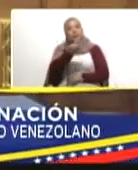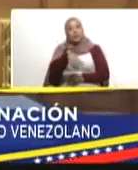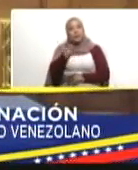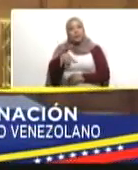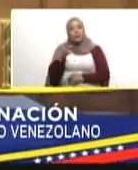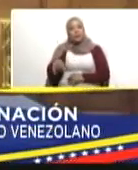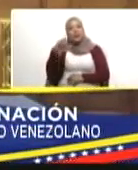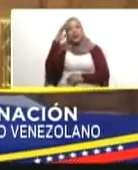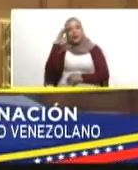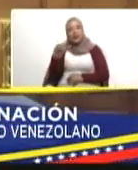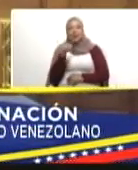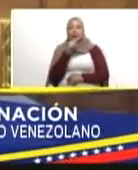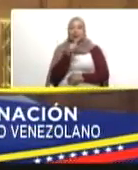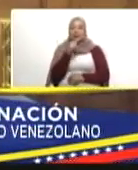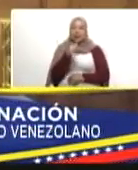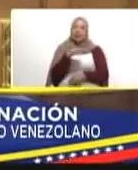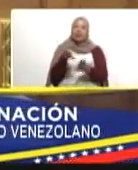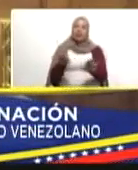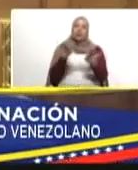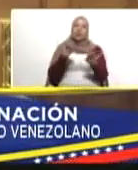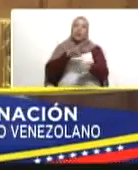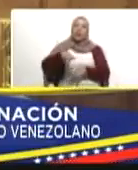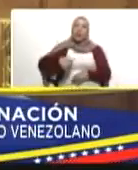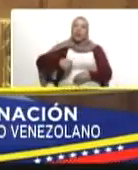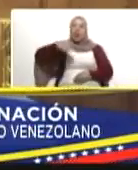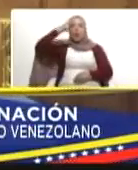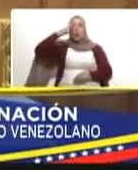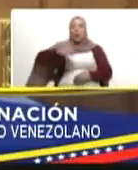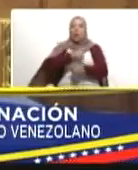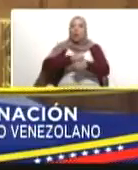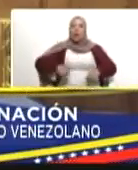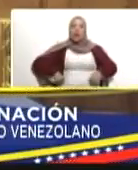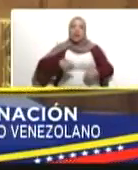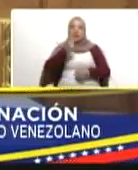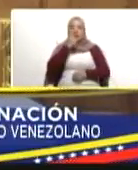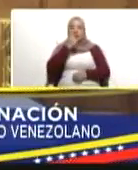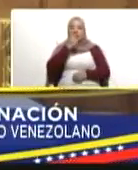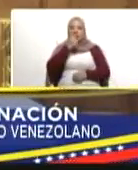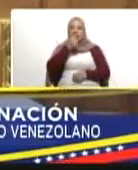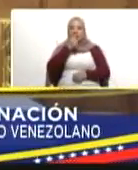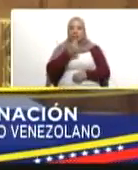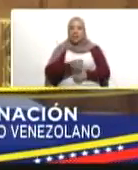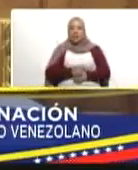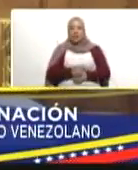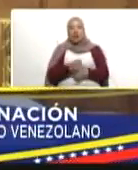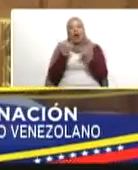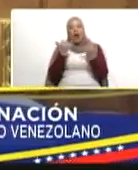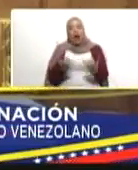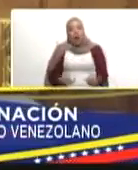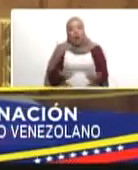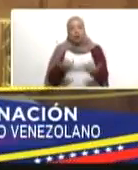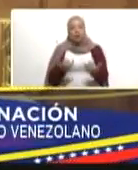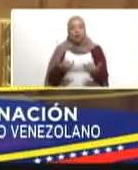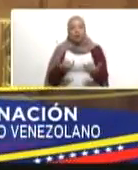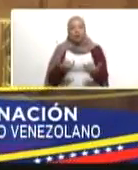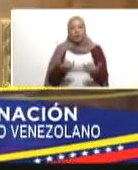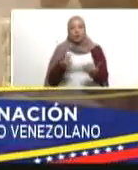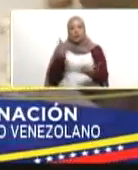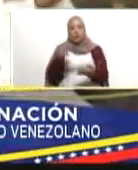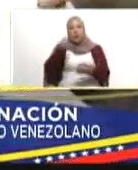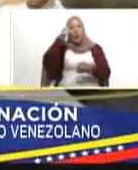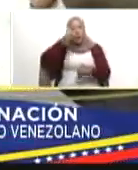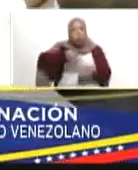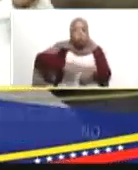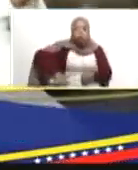soldadas oficiales de nuestra Fuerza Armada nacional bolivariana que a esta hora